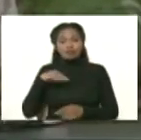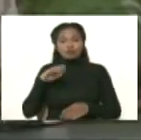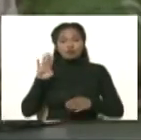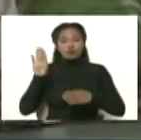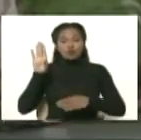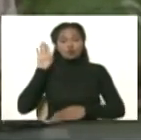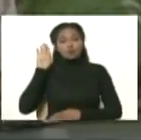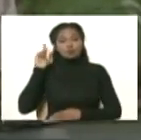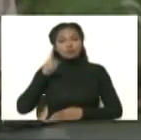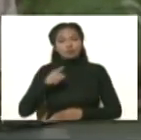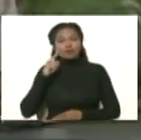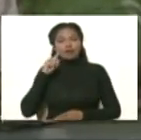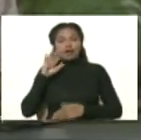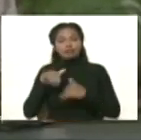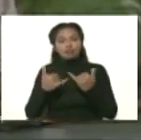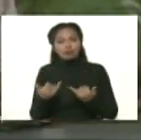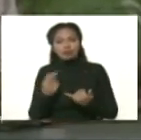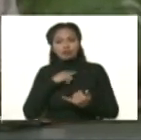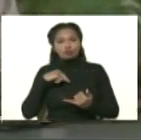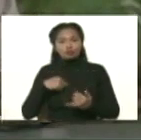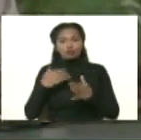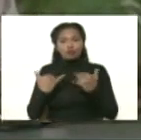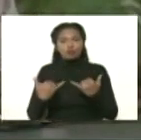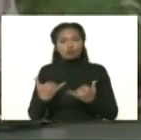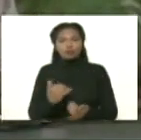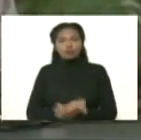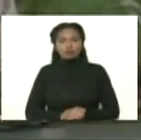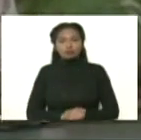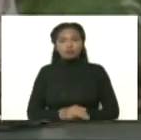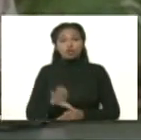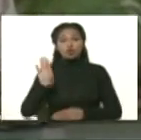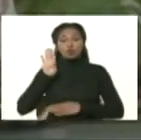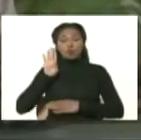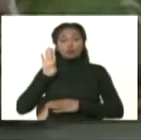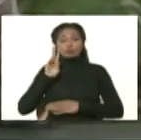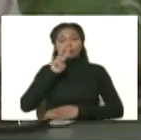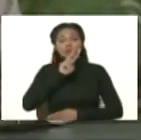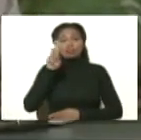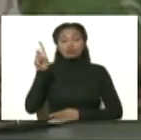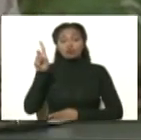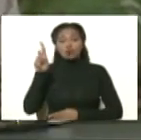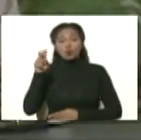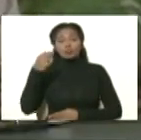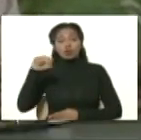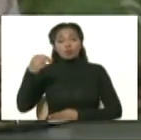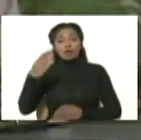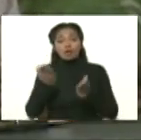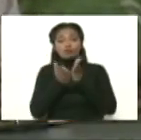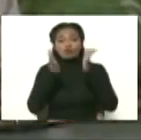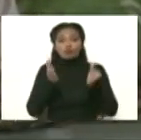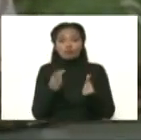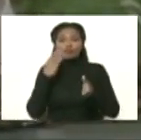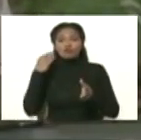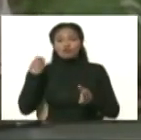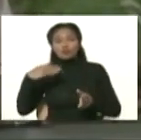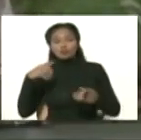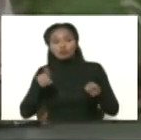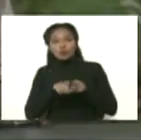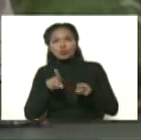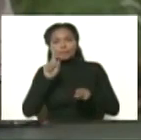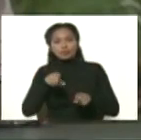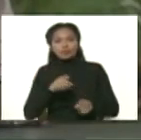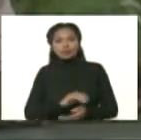compromiso, todavía además del de nosotros ahora, el compromiso del 21 de noviembre con los estudiantes y la juventud, y